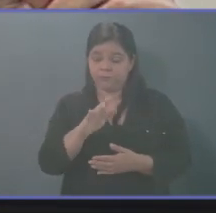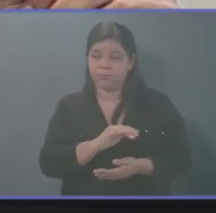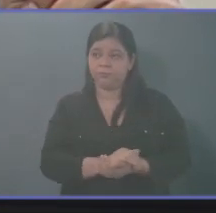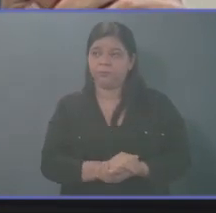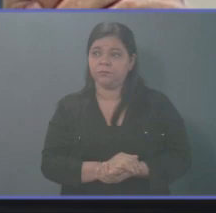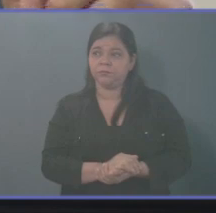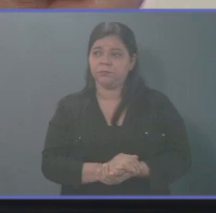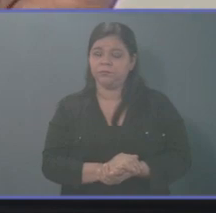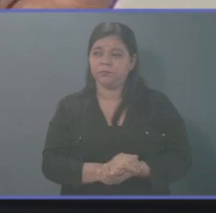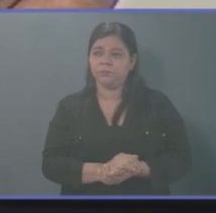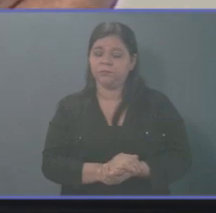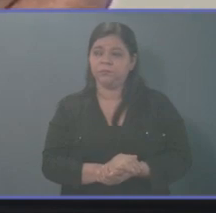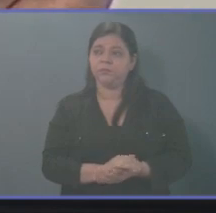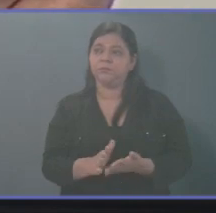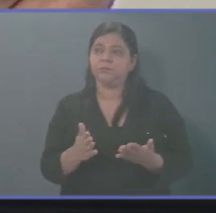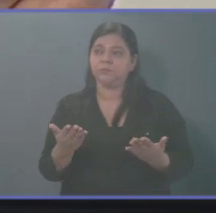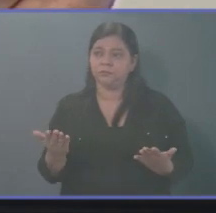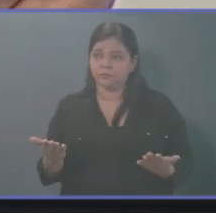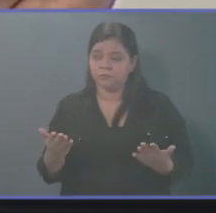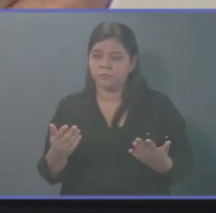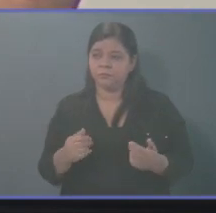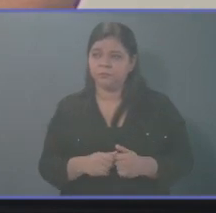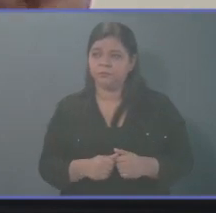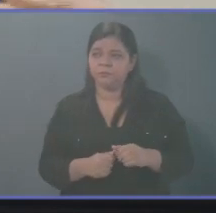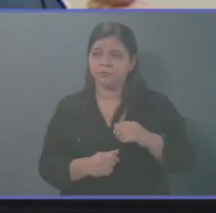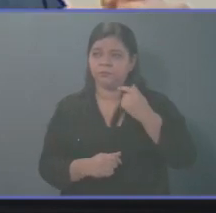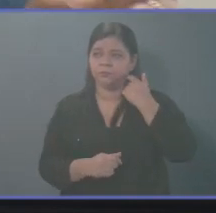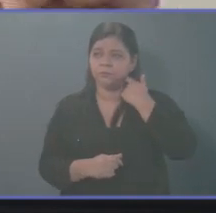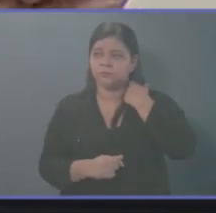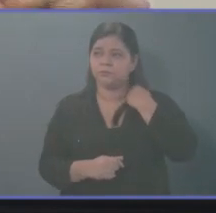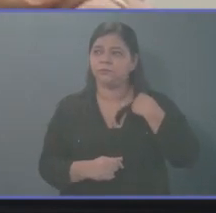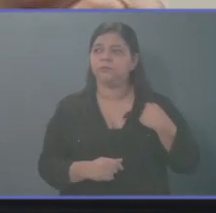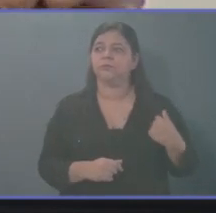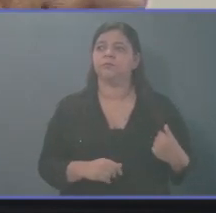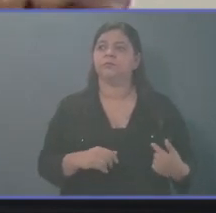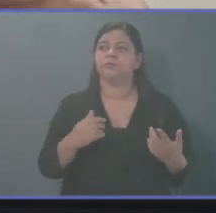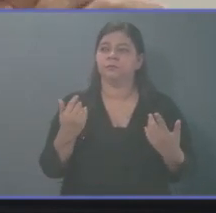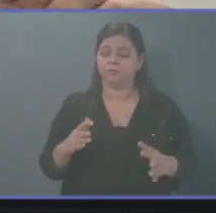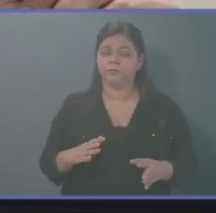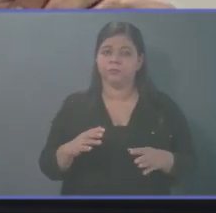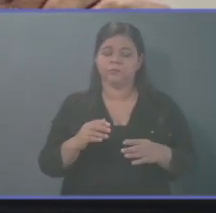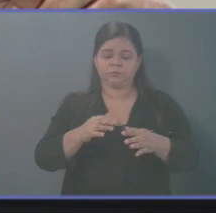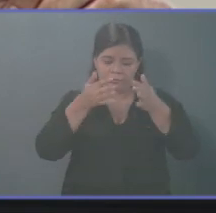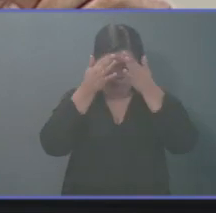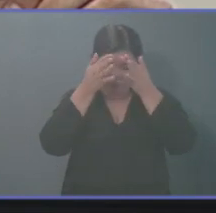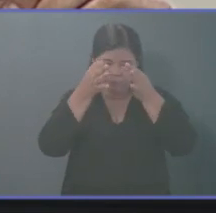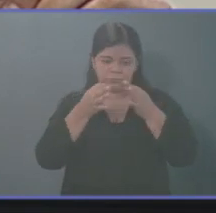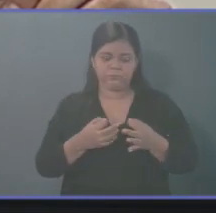también es que se deje a criterio del trabajador